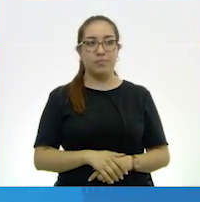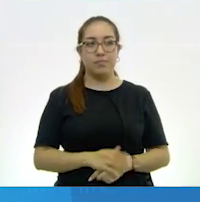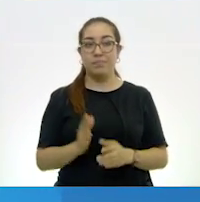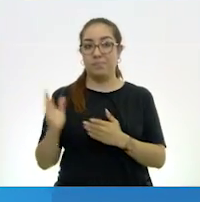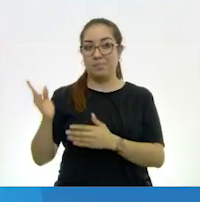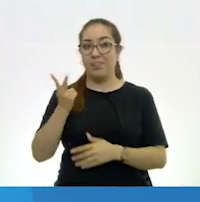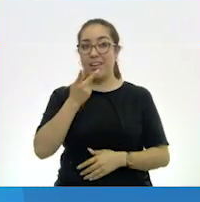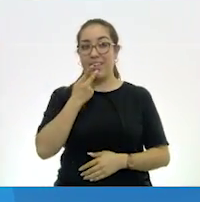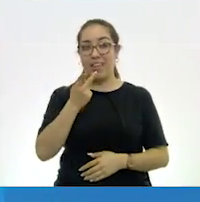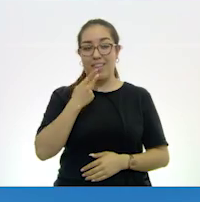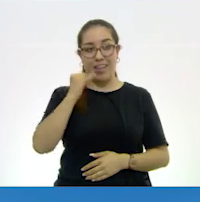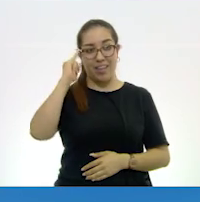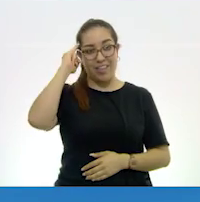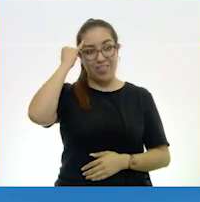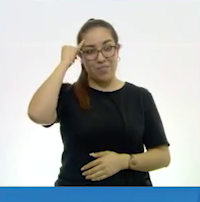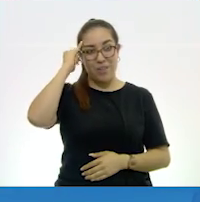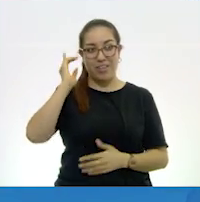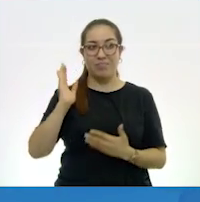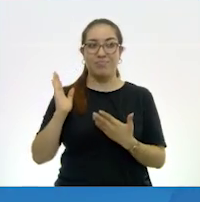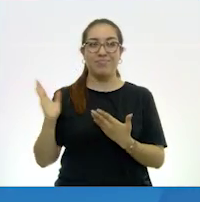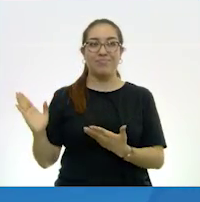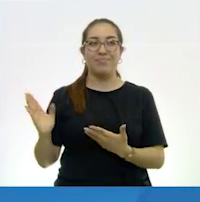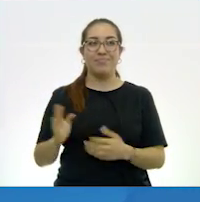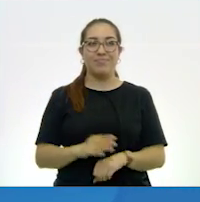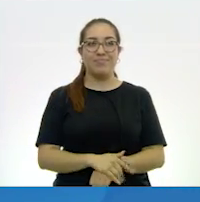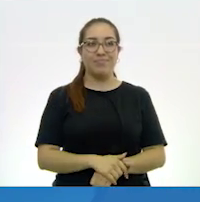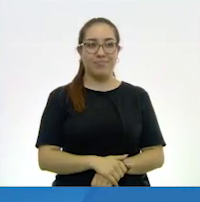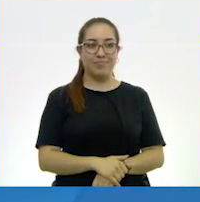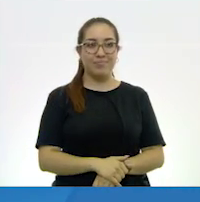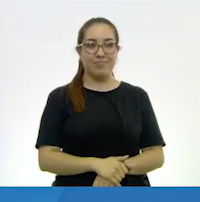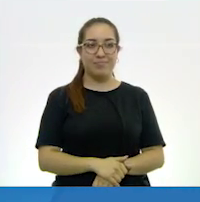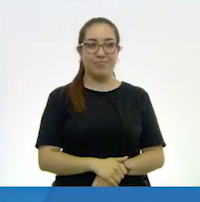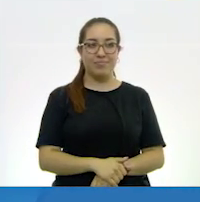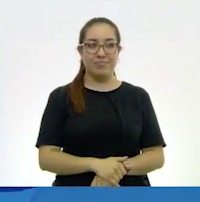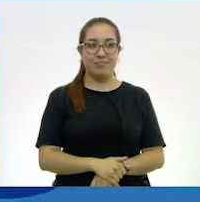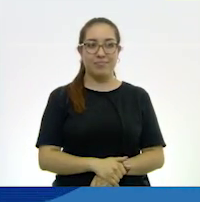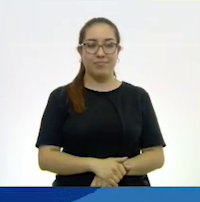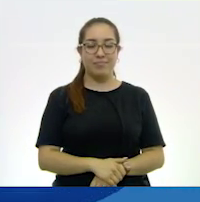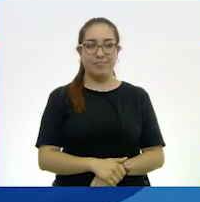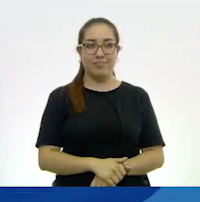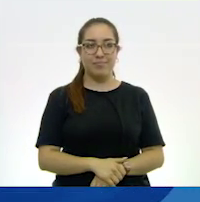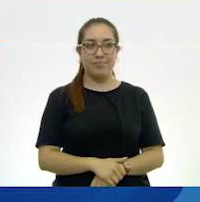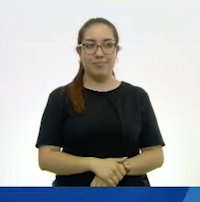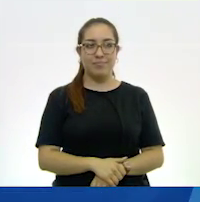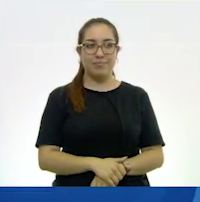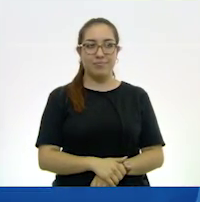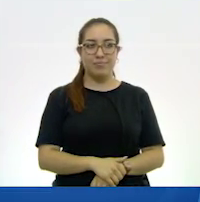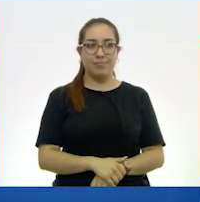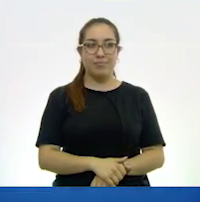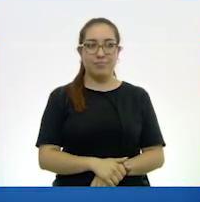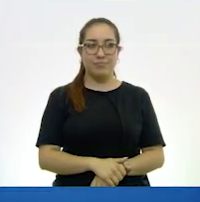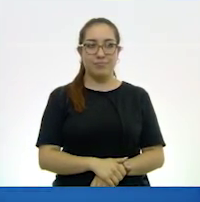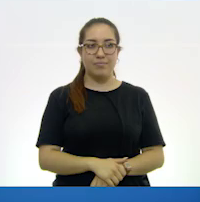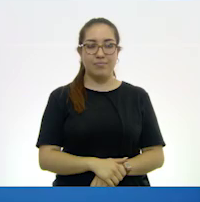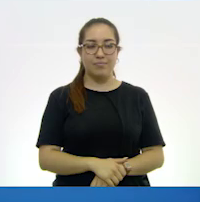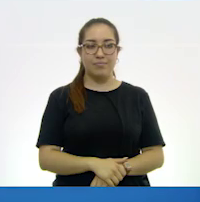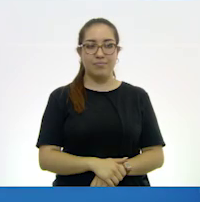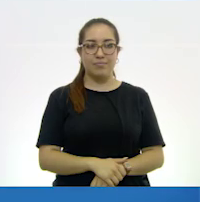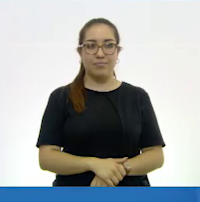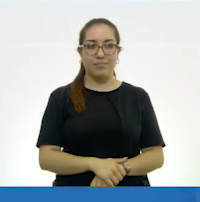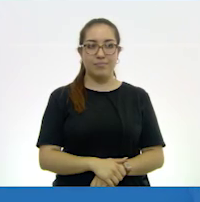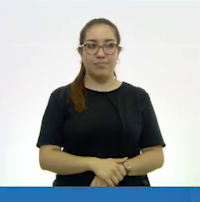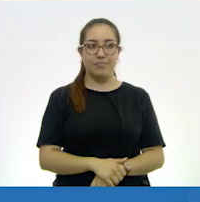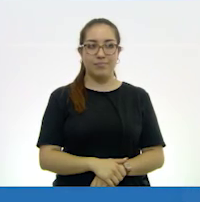Gesgo napiño utrisi maizantru. ¿Pengesgo? Sí,